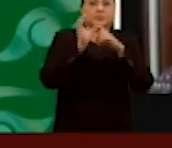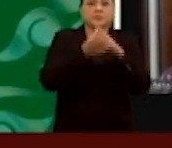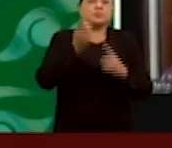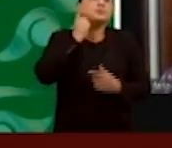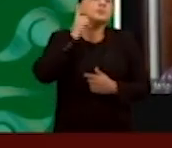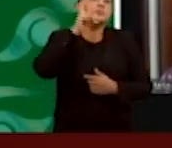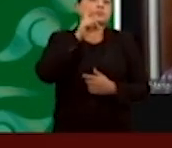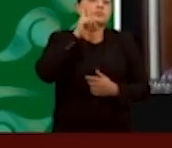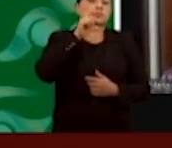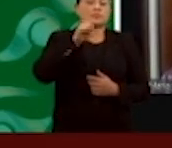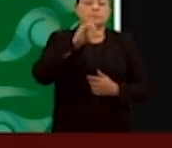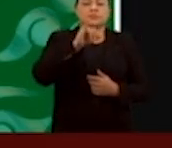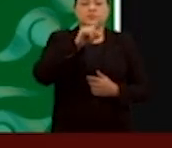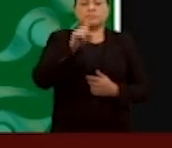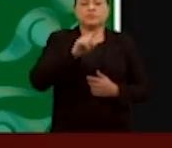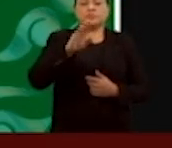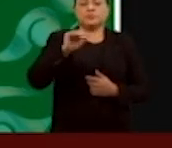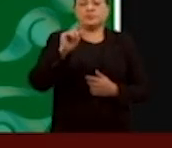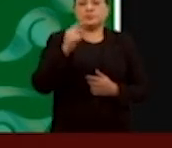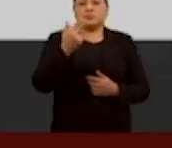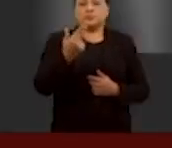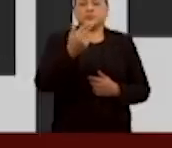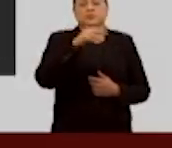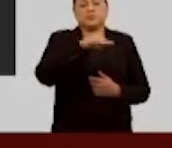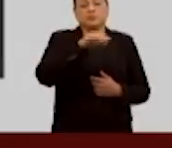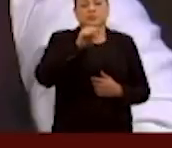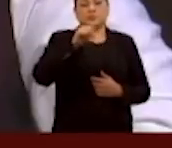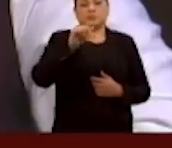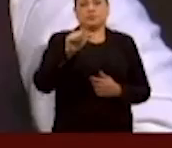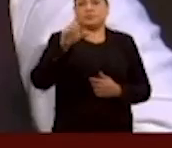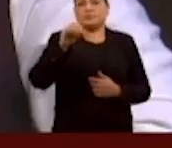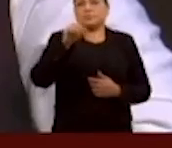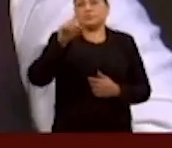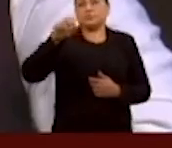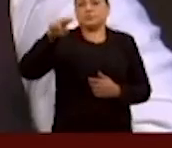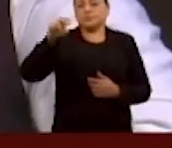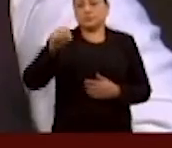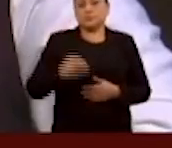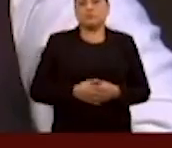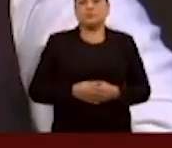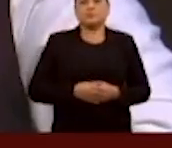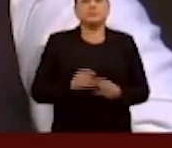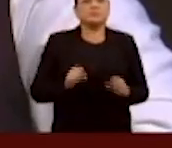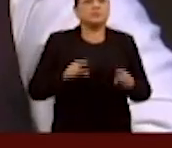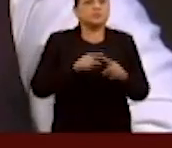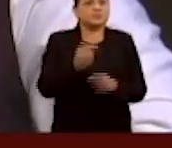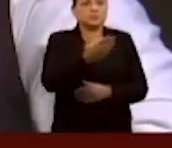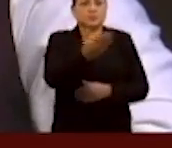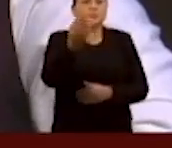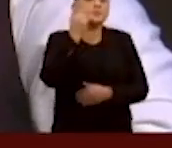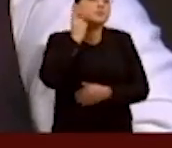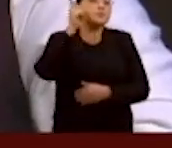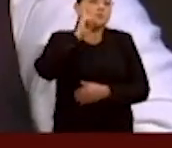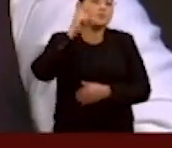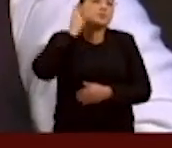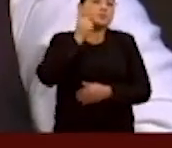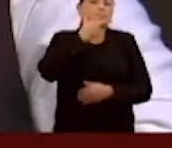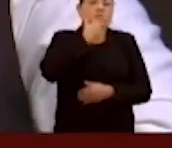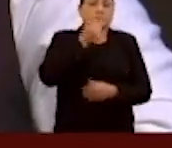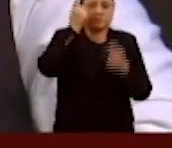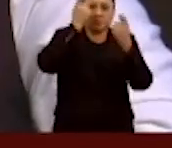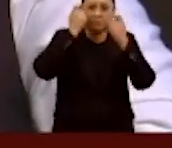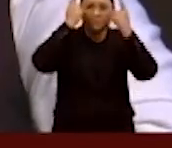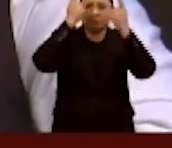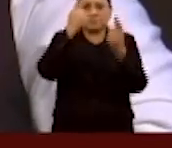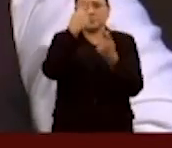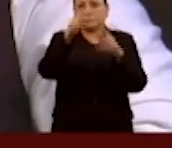diputada liset mata Lozano y el reconocimiento a ustedes diputados insisto por la pluralidad